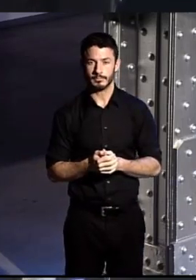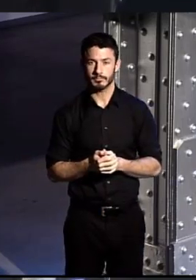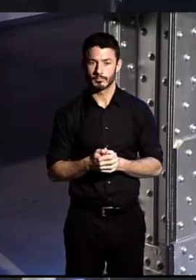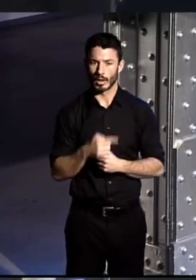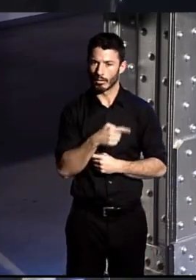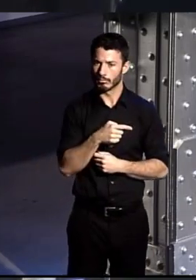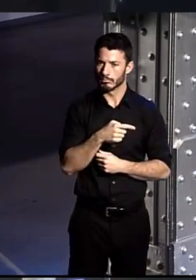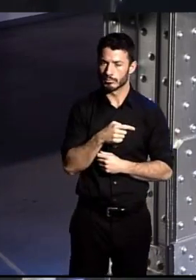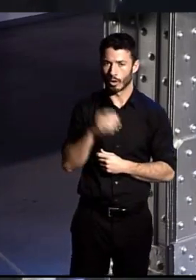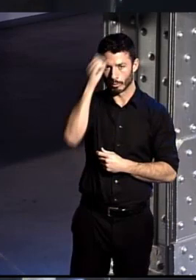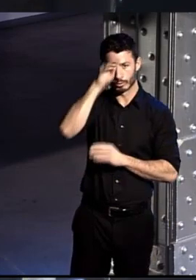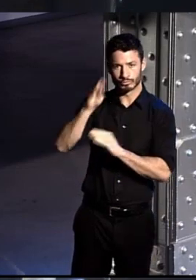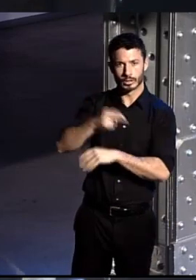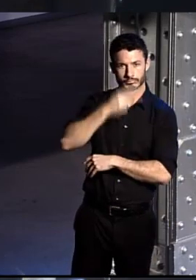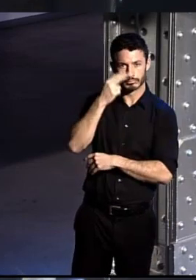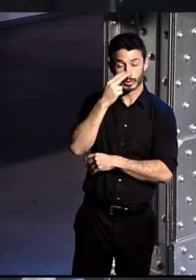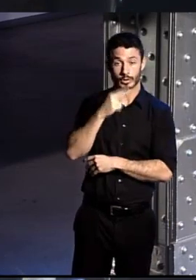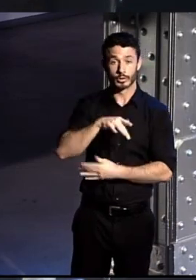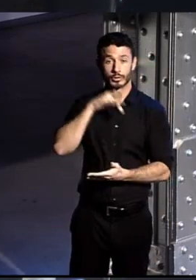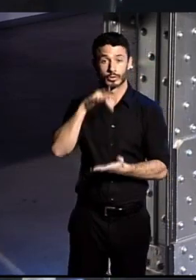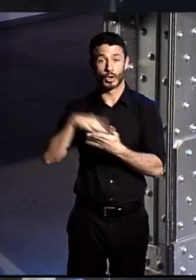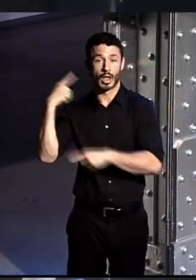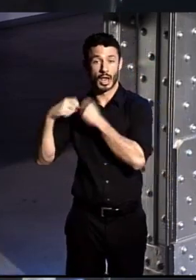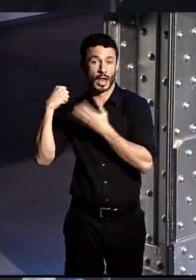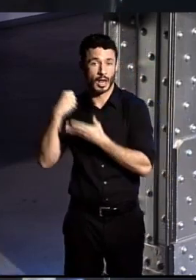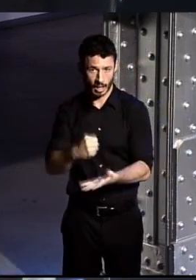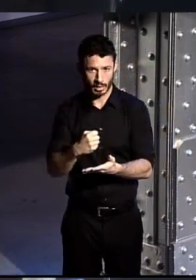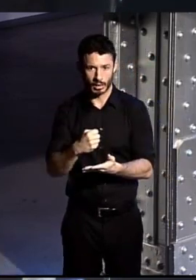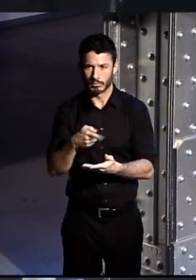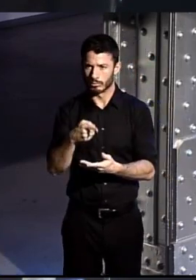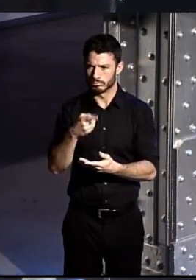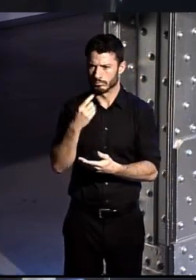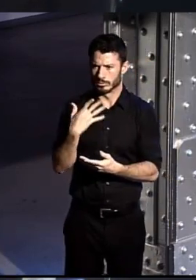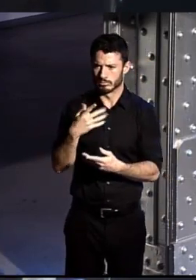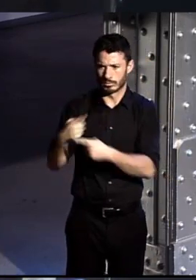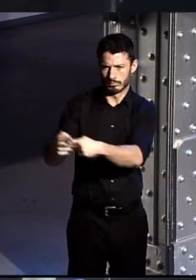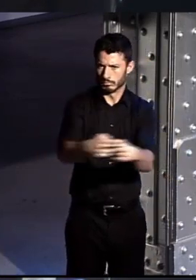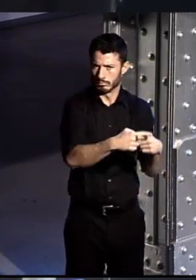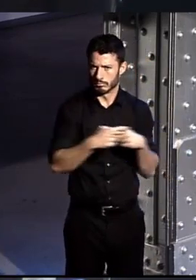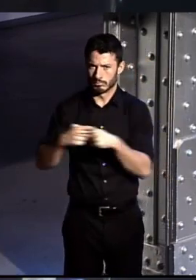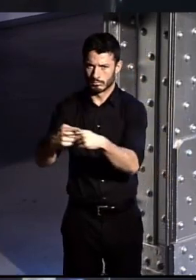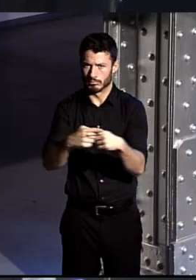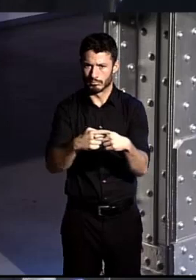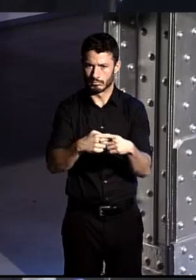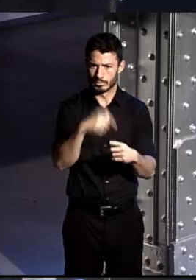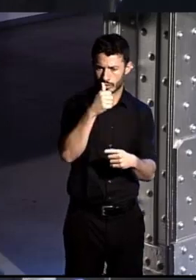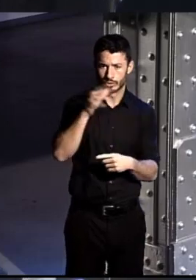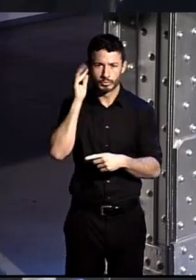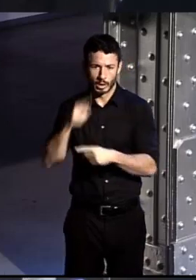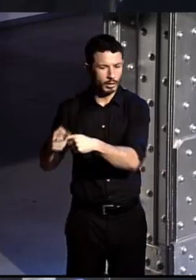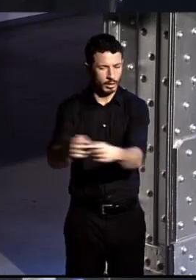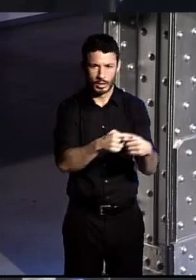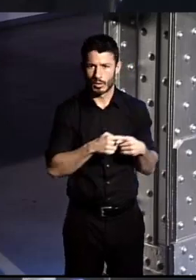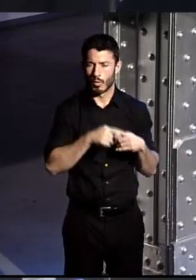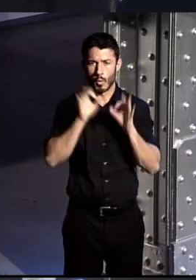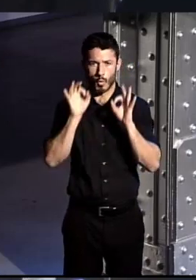Cuando hubo que repartir la dote en su familia, él aceptó que se repartiera equitativamente entre él, su hermano y sus hermanas. Cuando él tuvo que